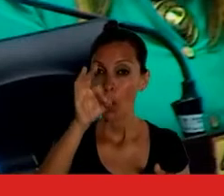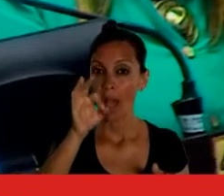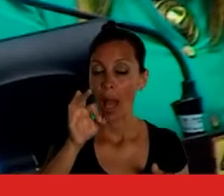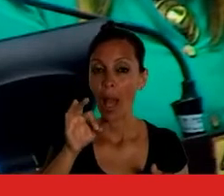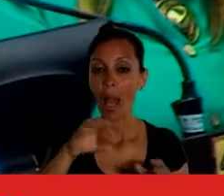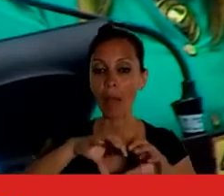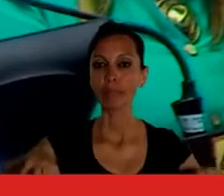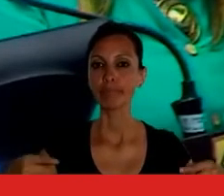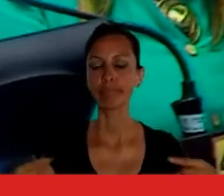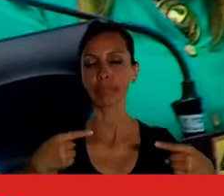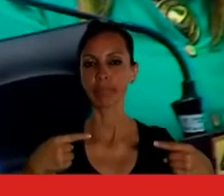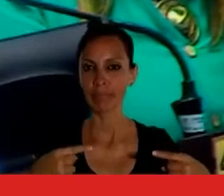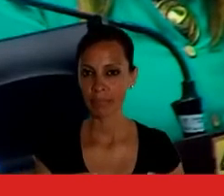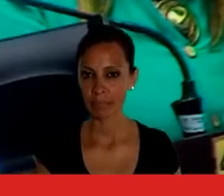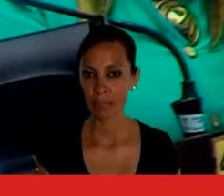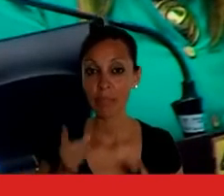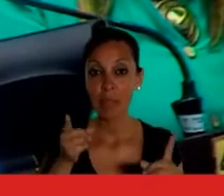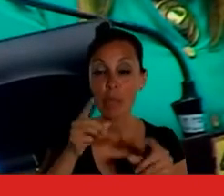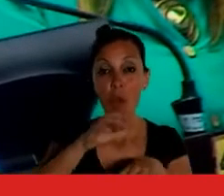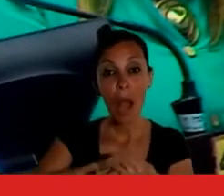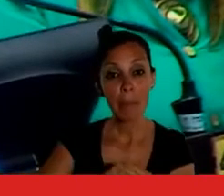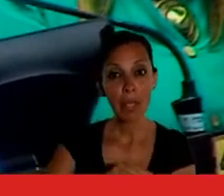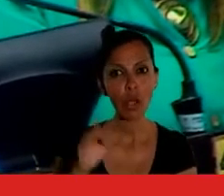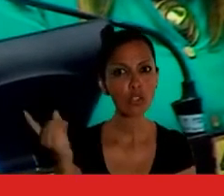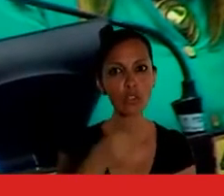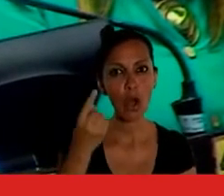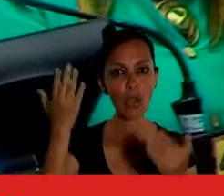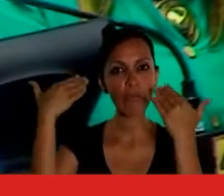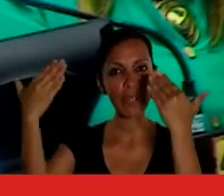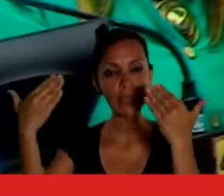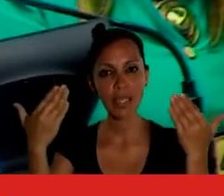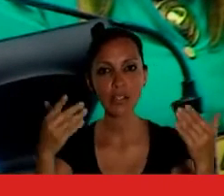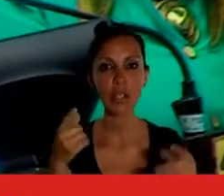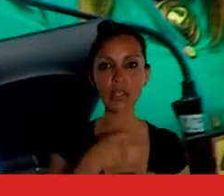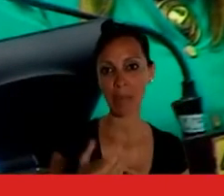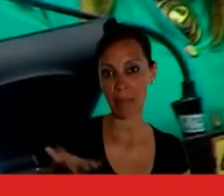Este amigo mío, que fue felicitado por todos los bloques la semana pasada,